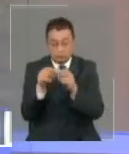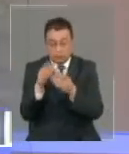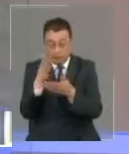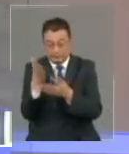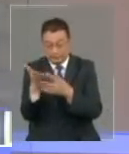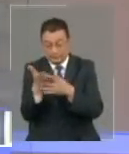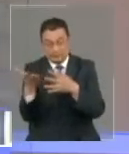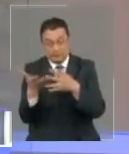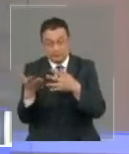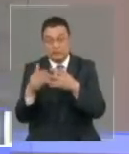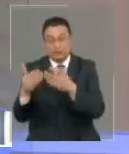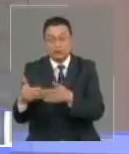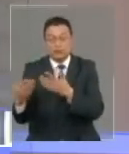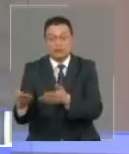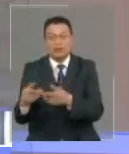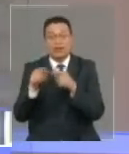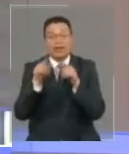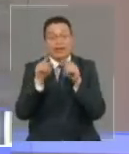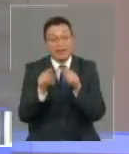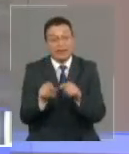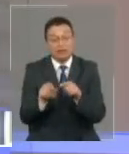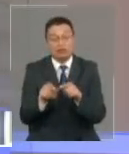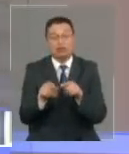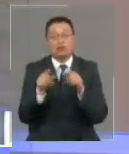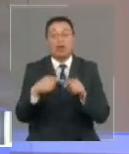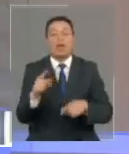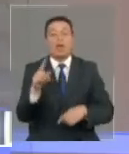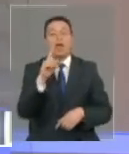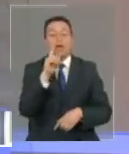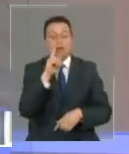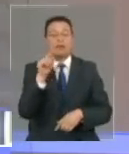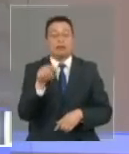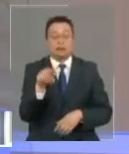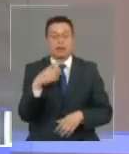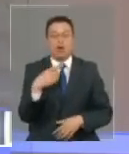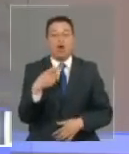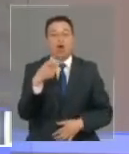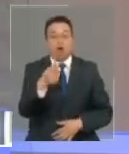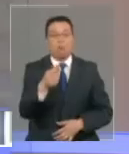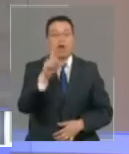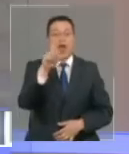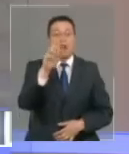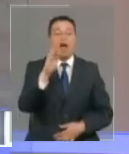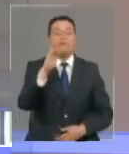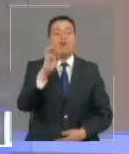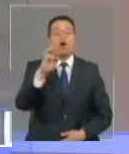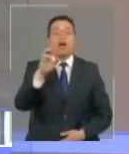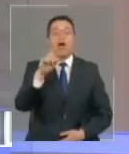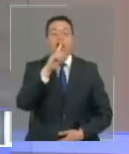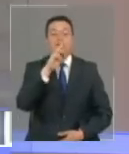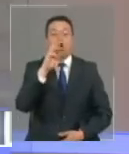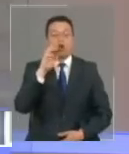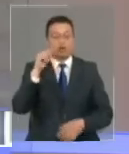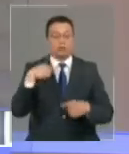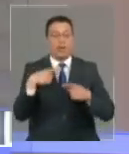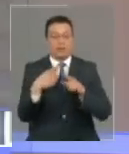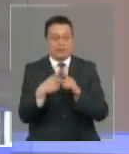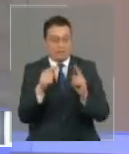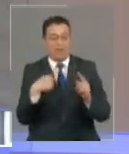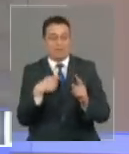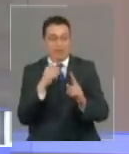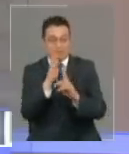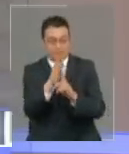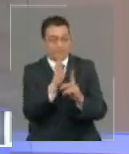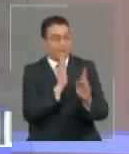fraccionado, ¿no? Eso hemos tenido que recurrir también a comprar a los laboratorios. La relación con Senabas es distinta a la de los